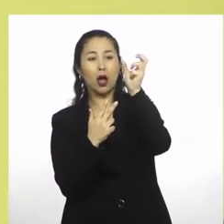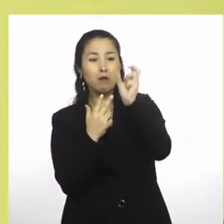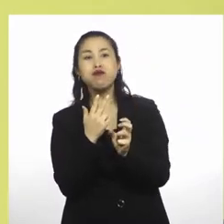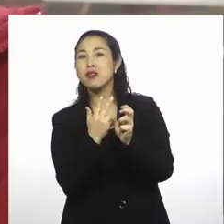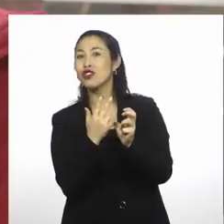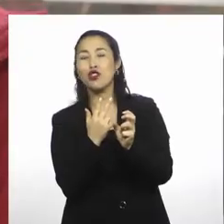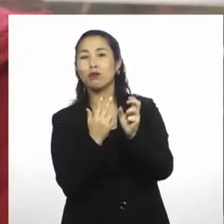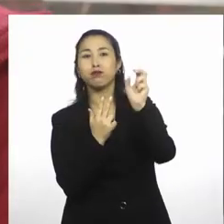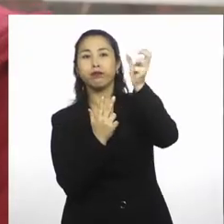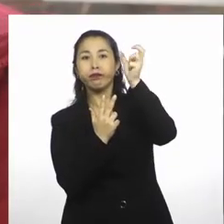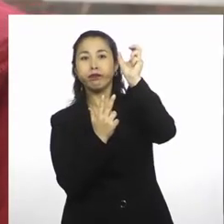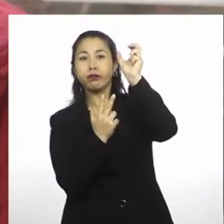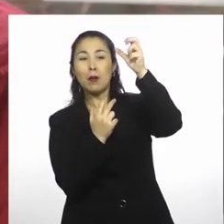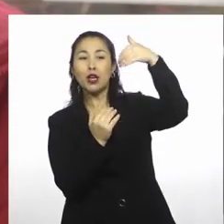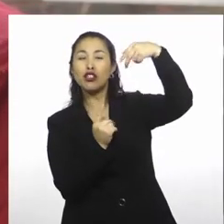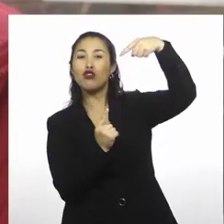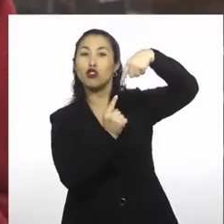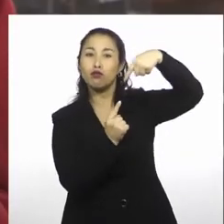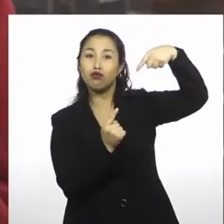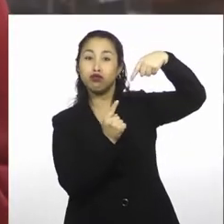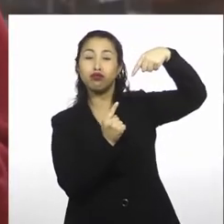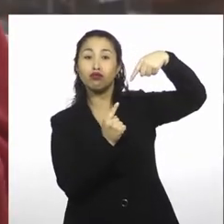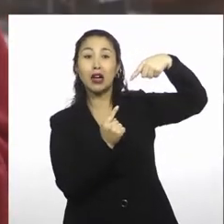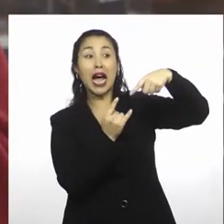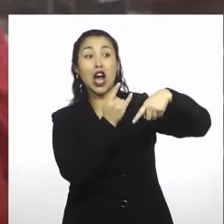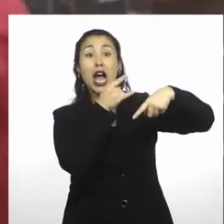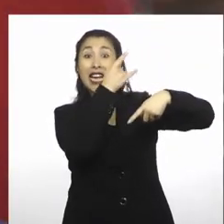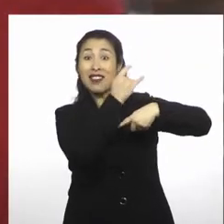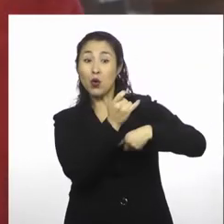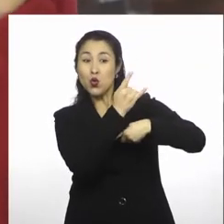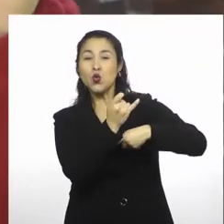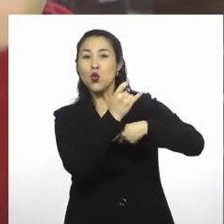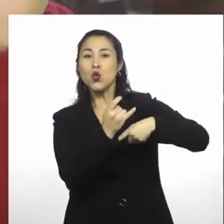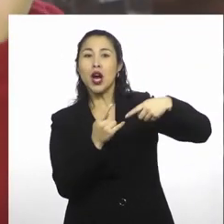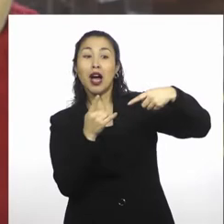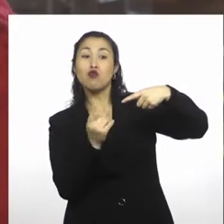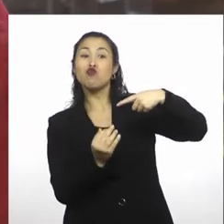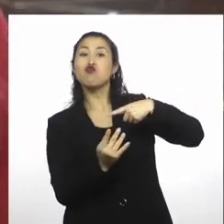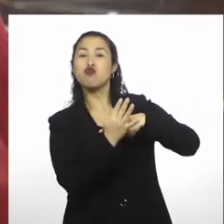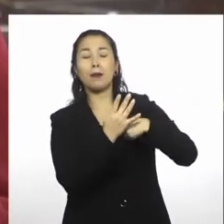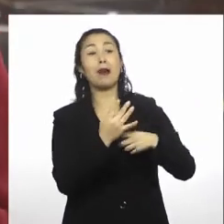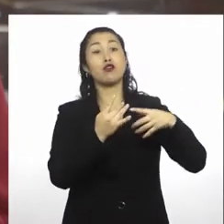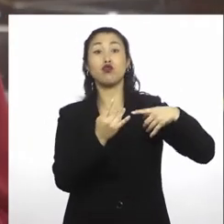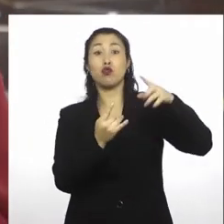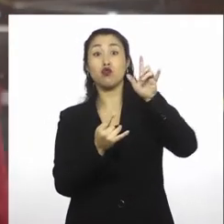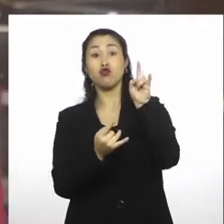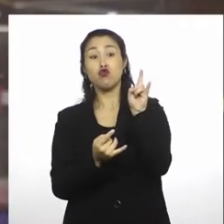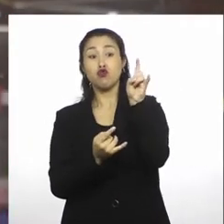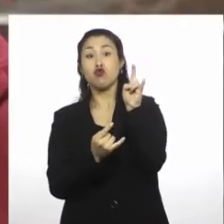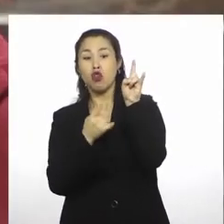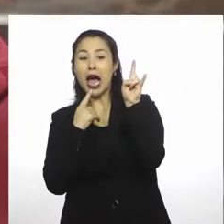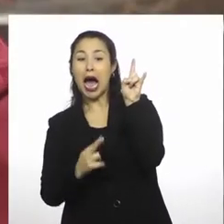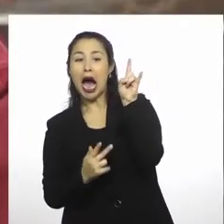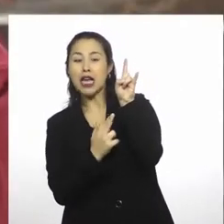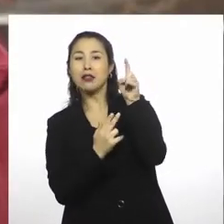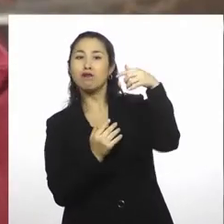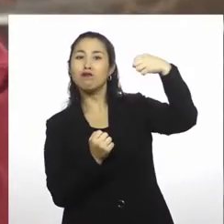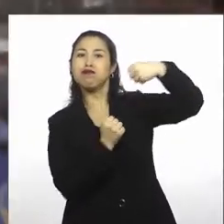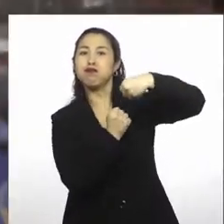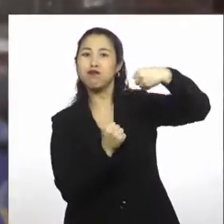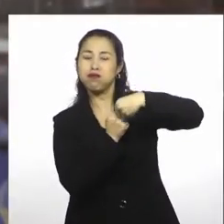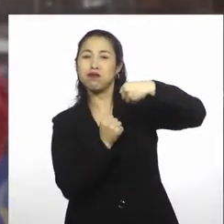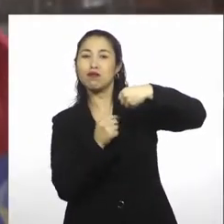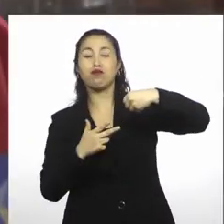Se opone a la gravedad que está empujando hacia abajo. ¿Sí? Pero, ¿por qué no sale disparada para cualquier lado? Como vimos anteriormente, el aire